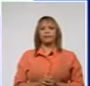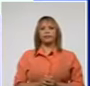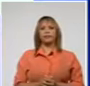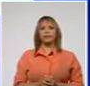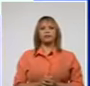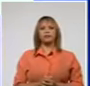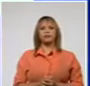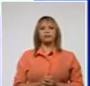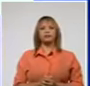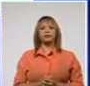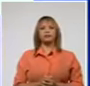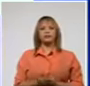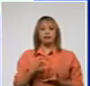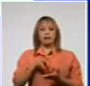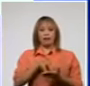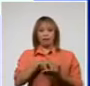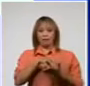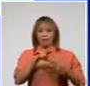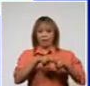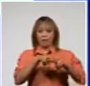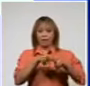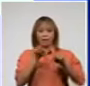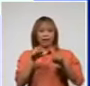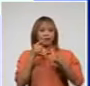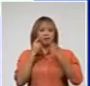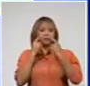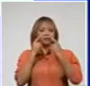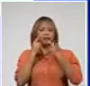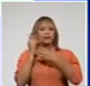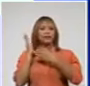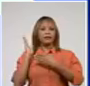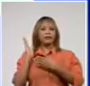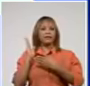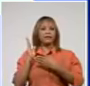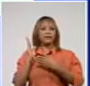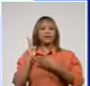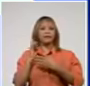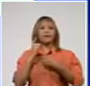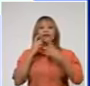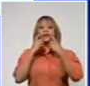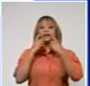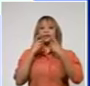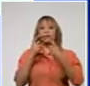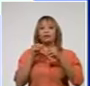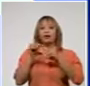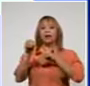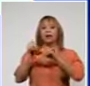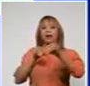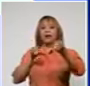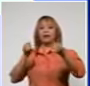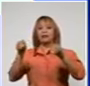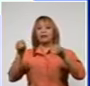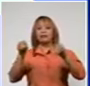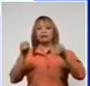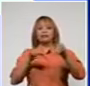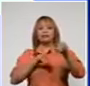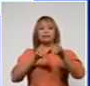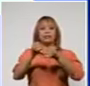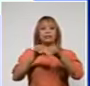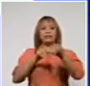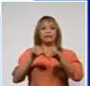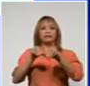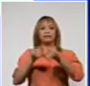de la ciudad de La Habana, pues se ve la importante dispersión, la